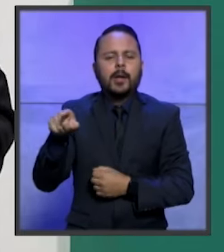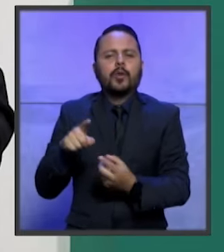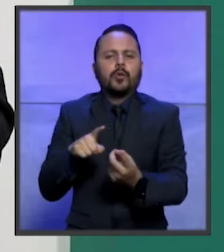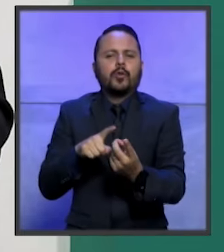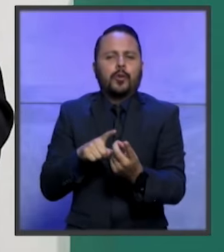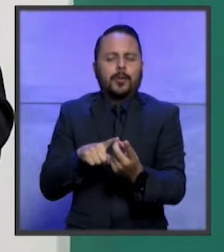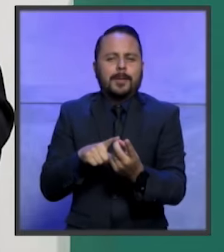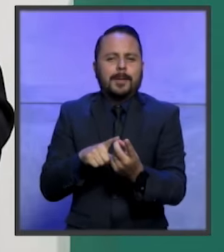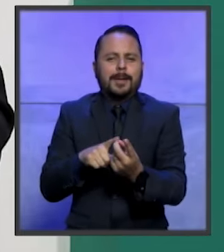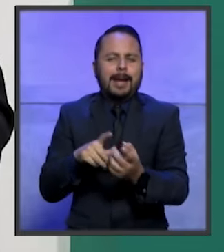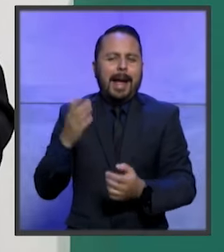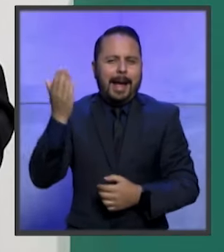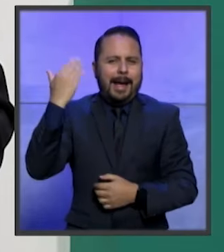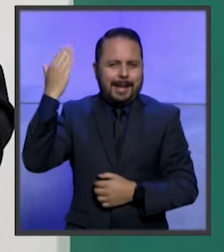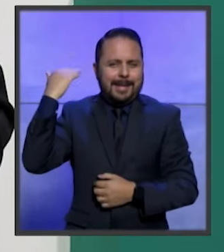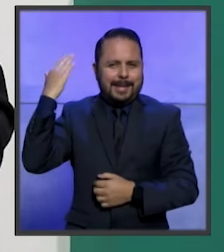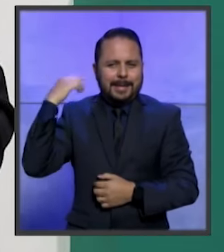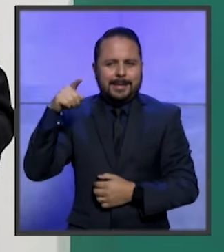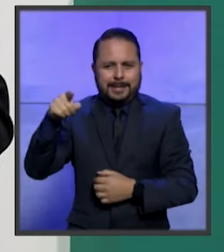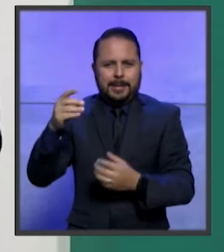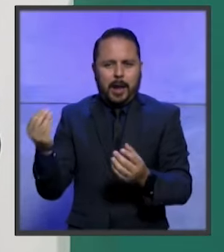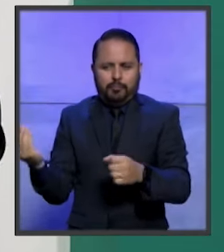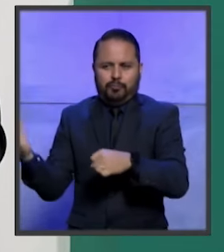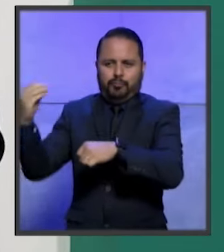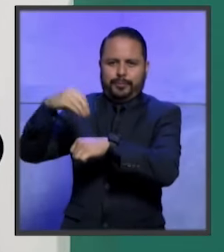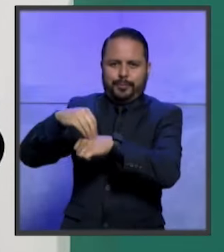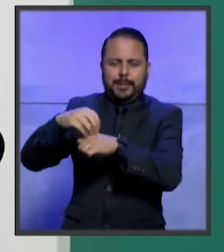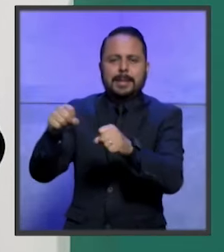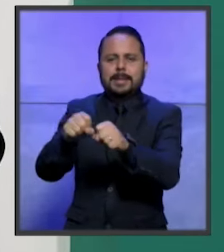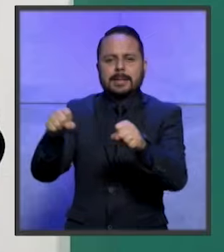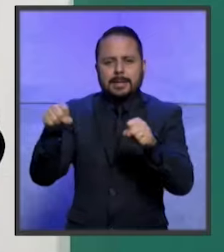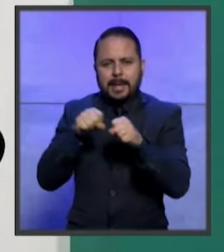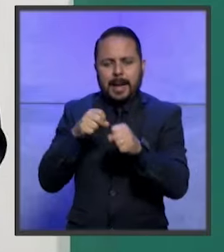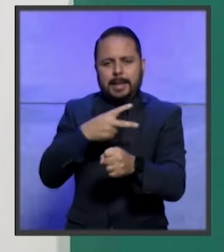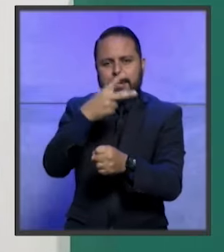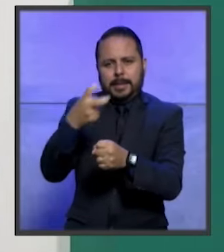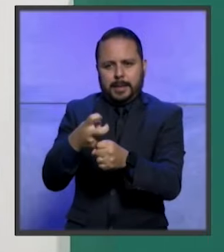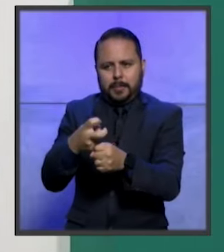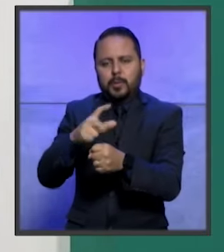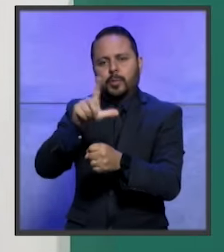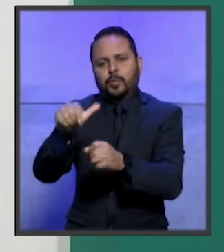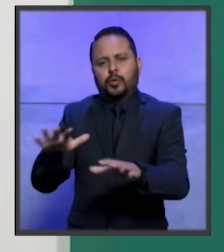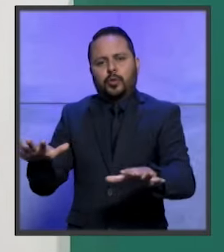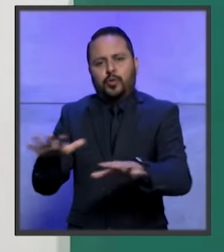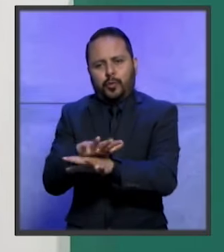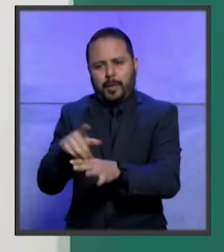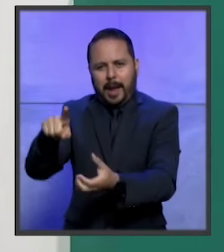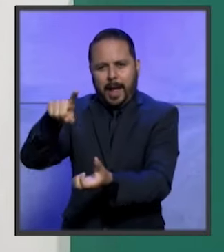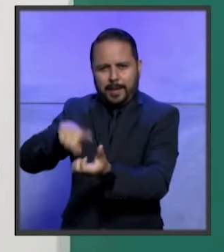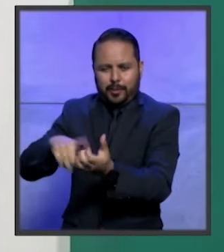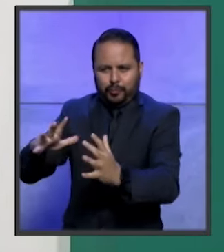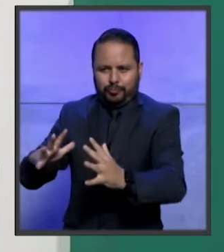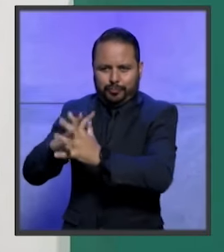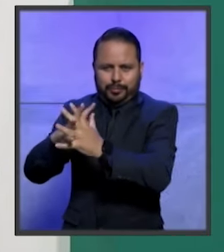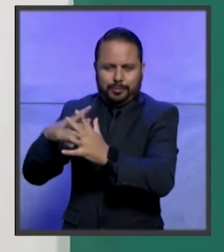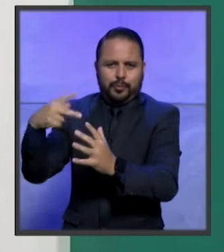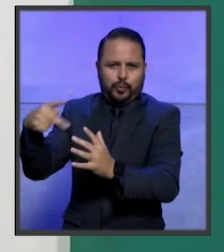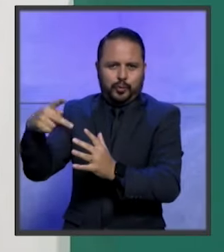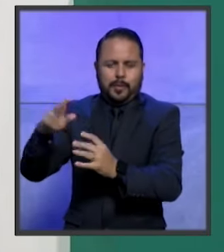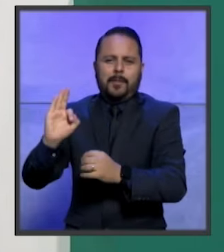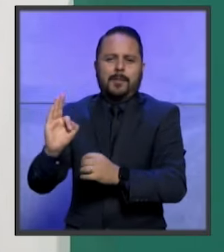el cuando eh se incorpora la sala de segunda instancia que se modifica la estructura del tribunal